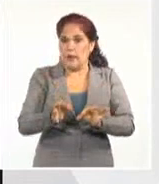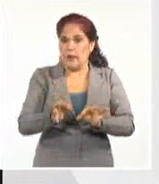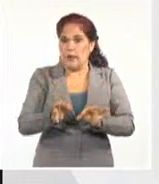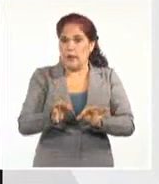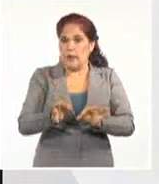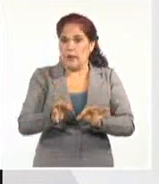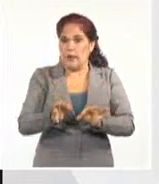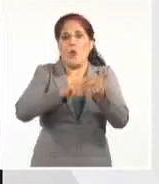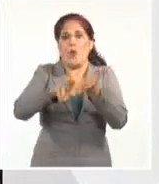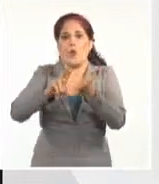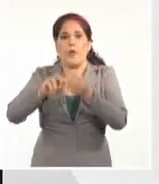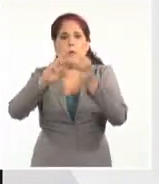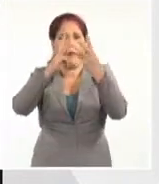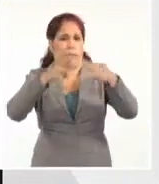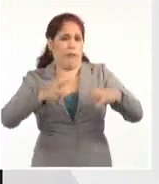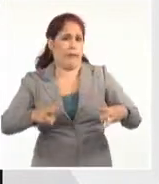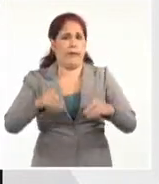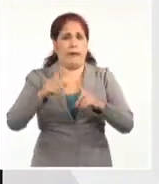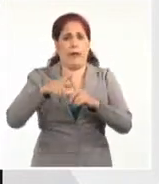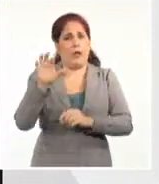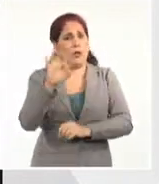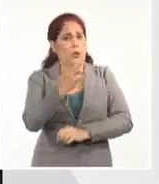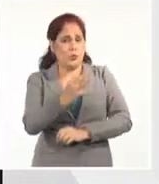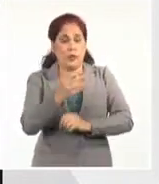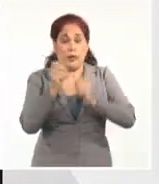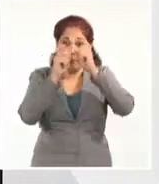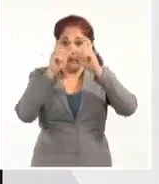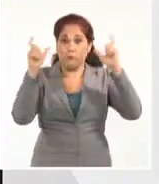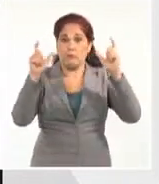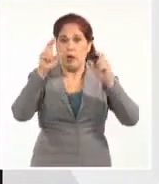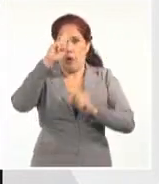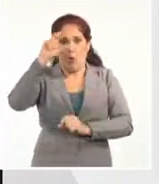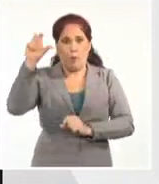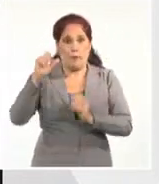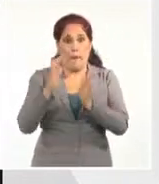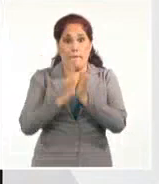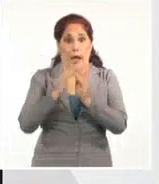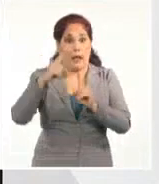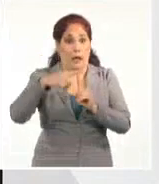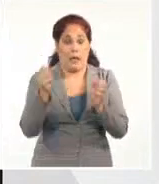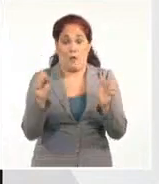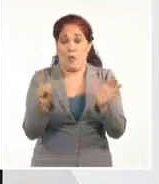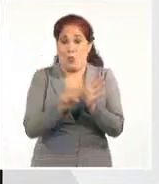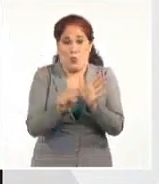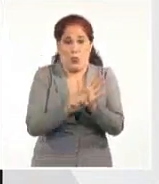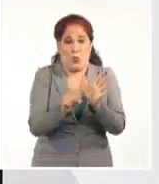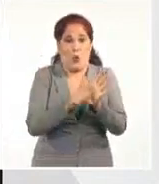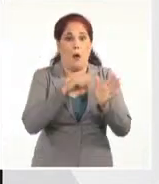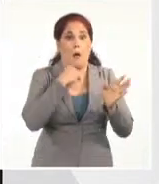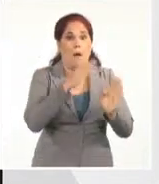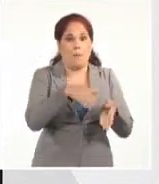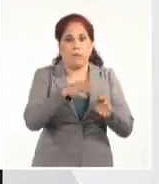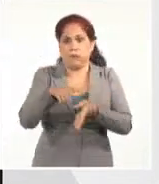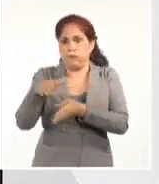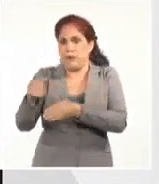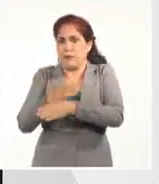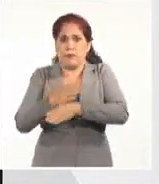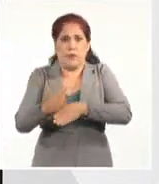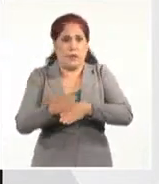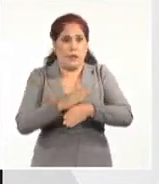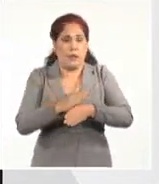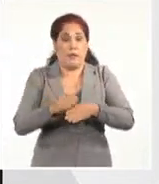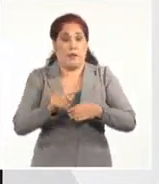como del colapso del sistema sanitario de las muertes que produce el